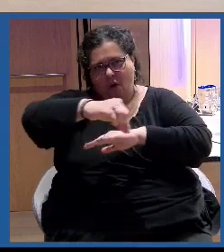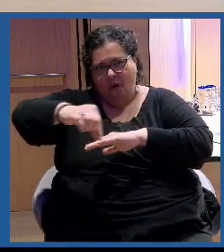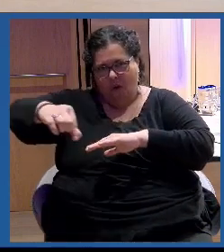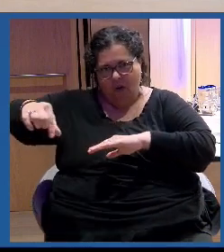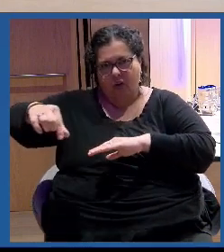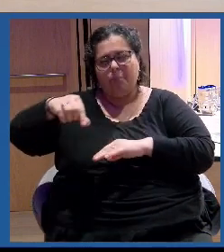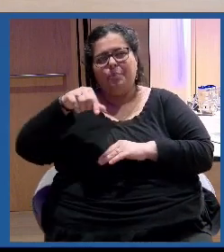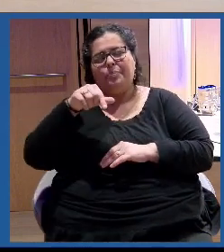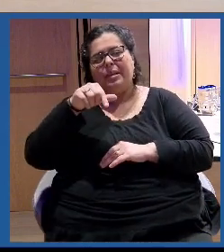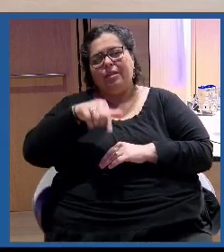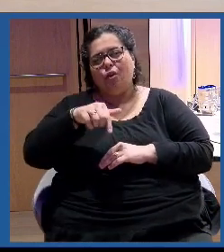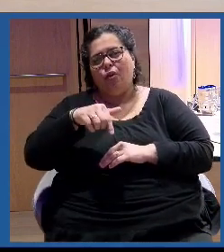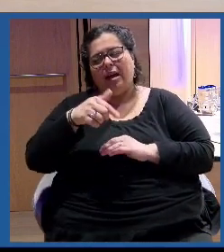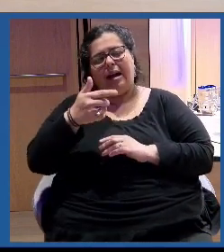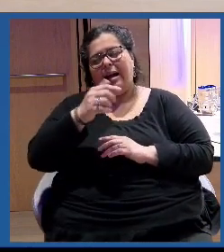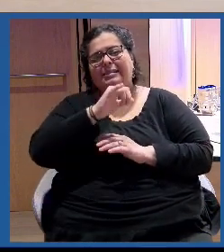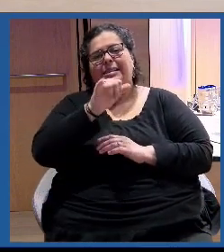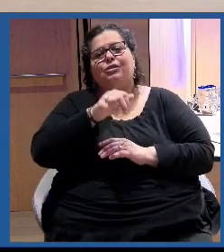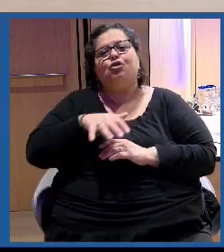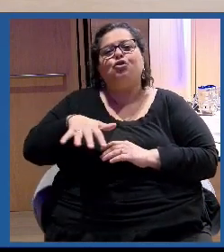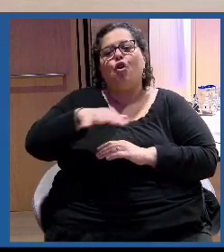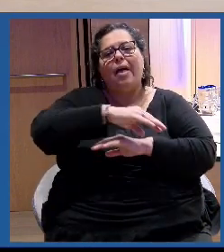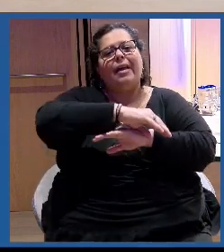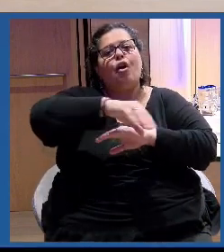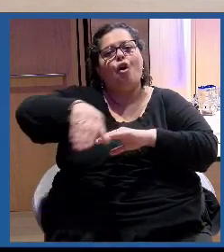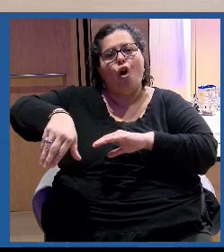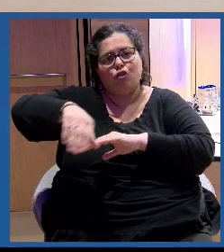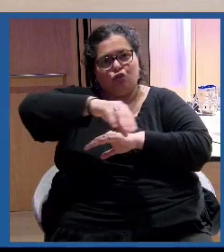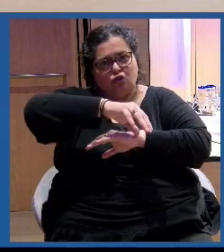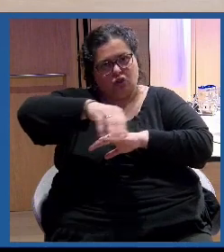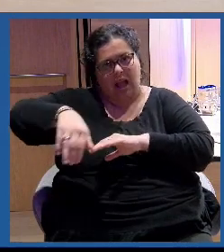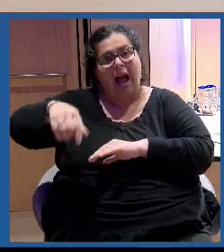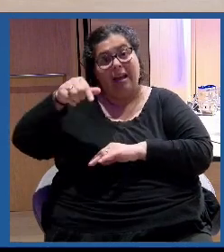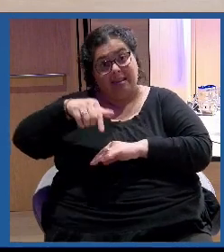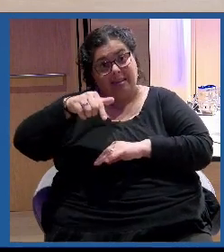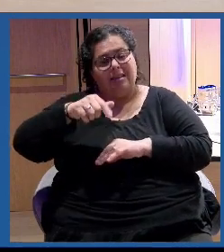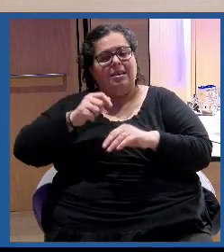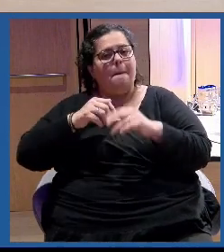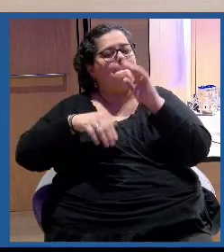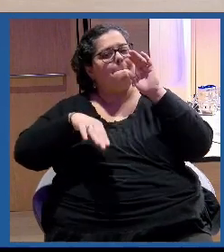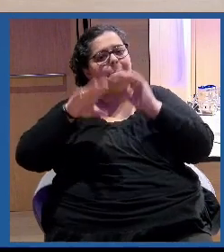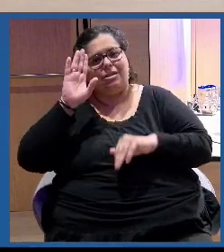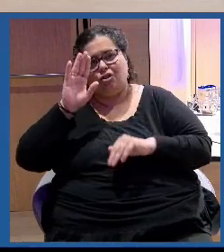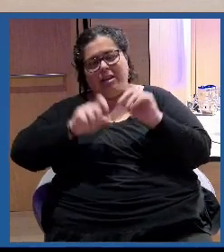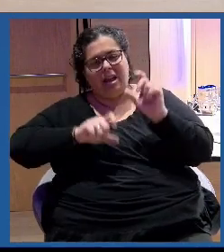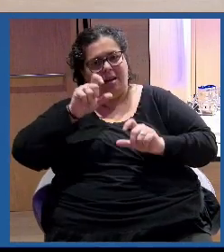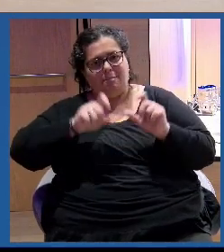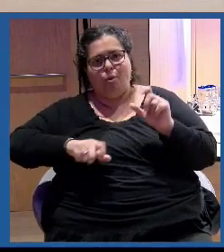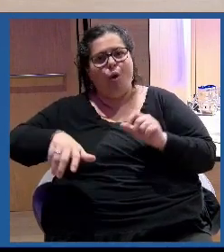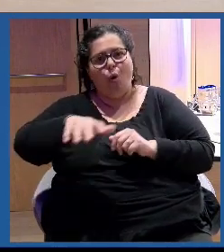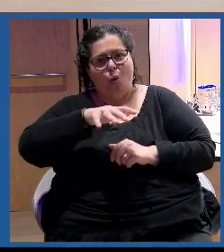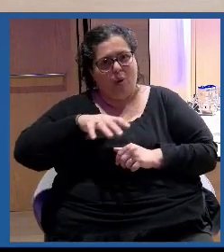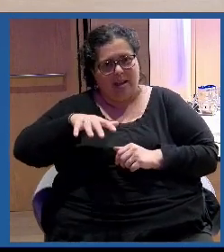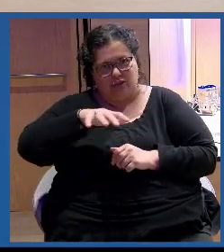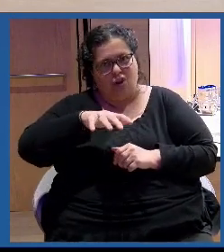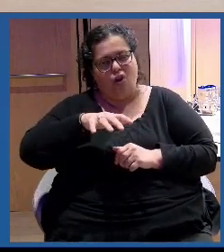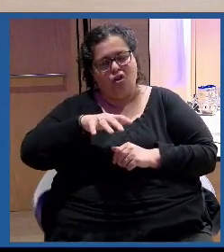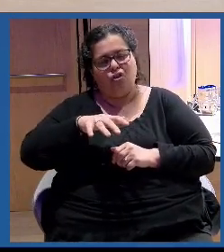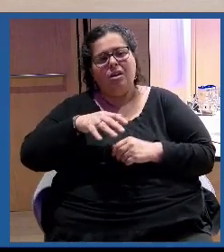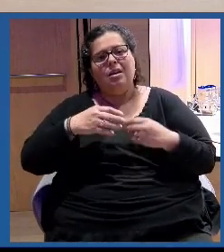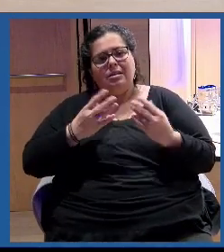o sea, toda esa zona costera, es donde mayormente la población se representa,